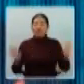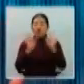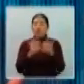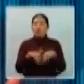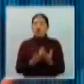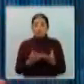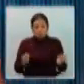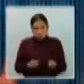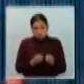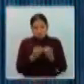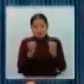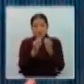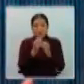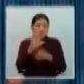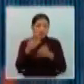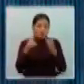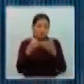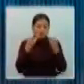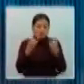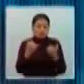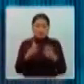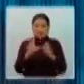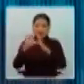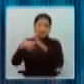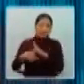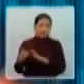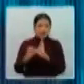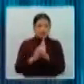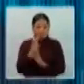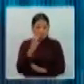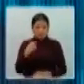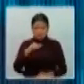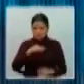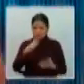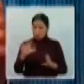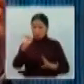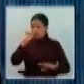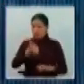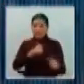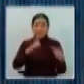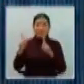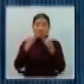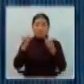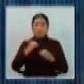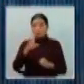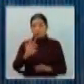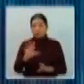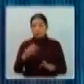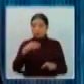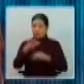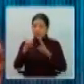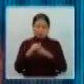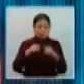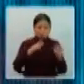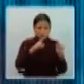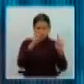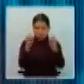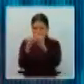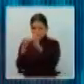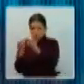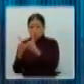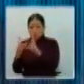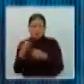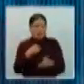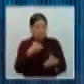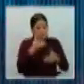ser procesados posterior al censo, porque no va a ser al día siguiente que vamos a tener los datos. Es un proceso que hay que realizarlo con todos